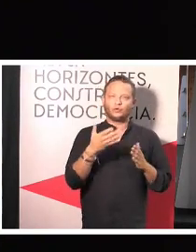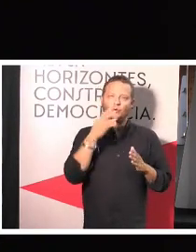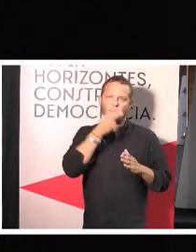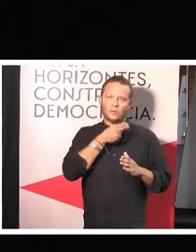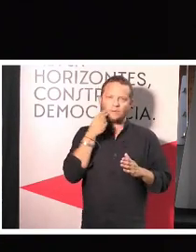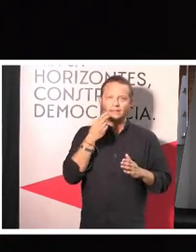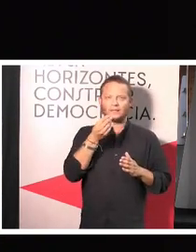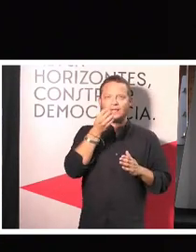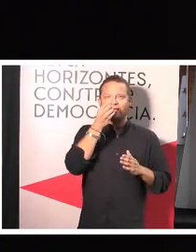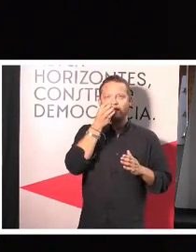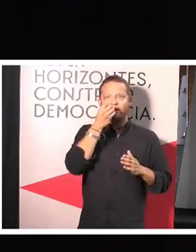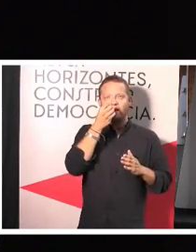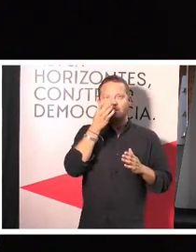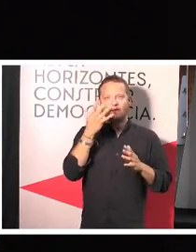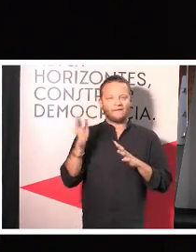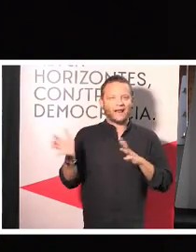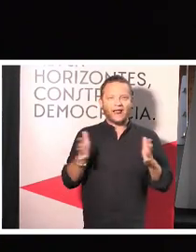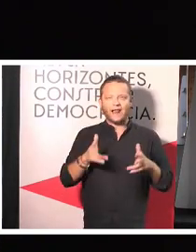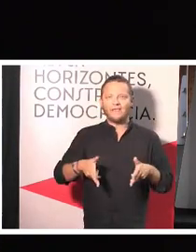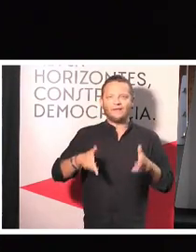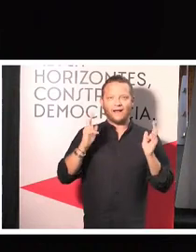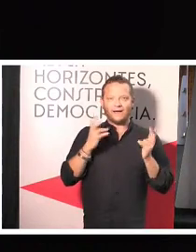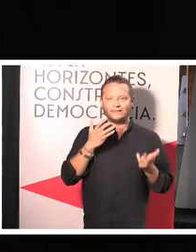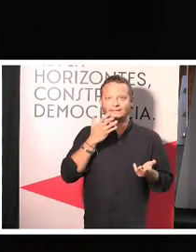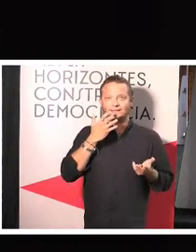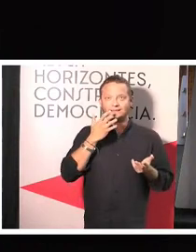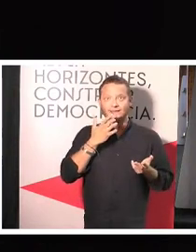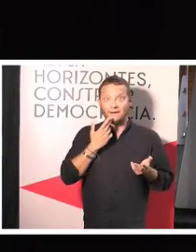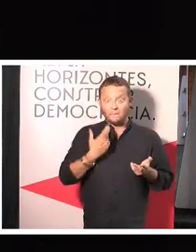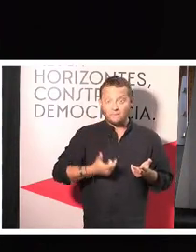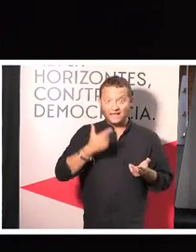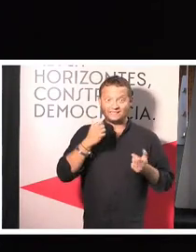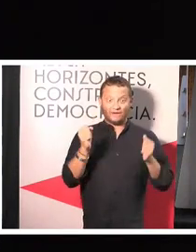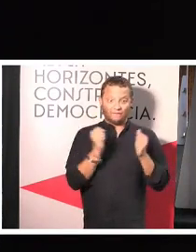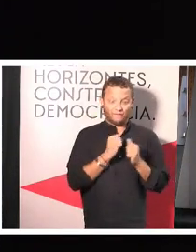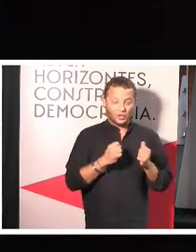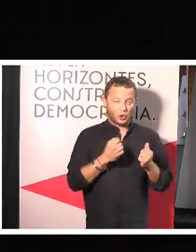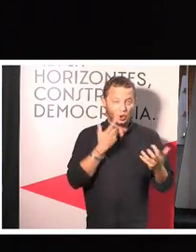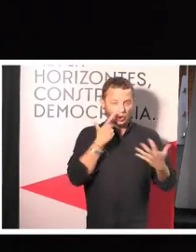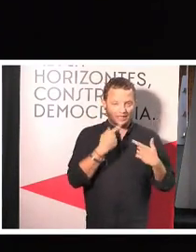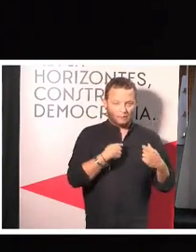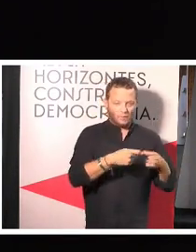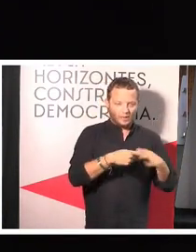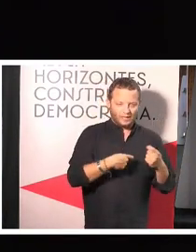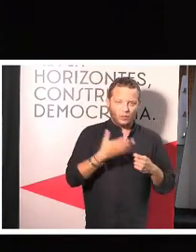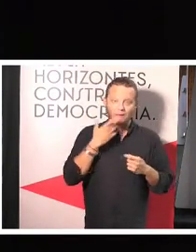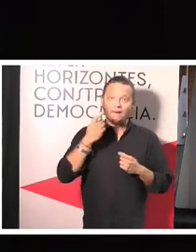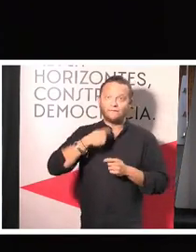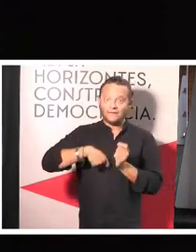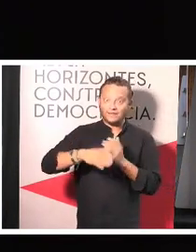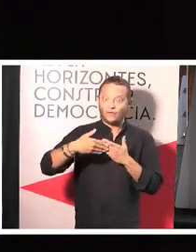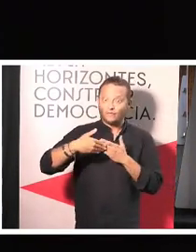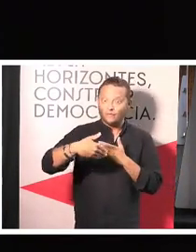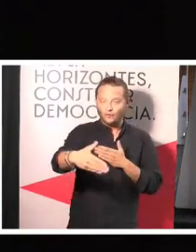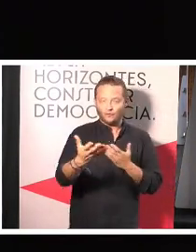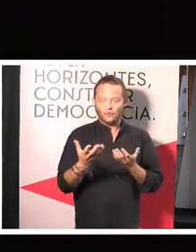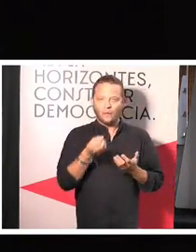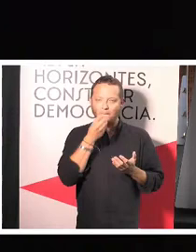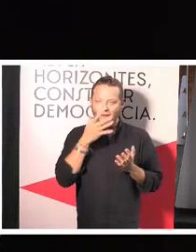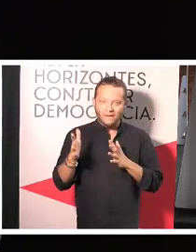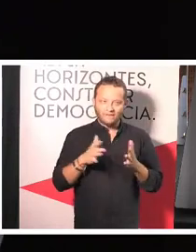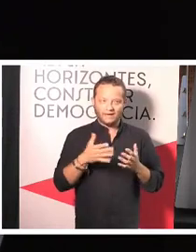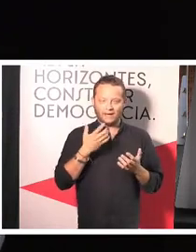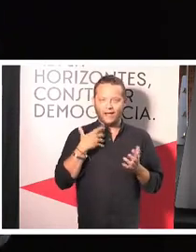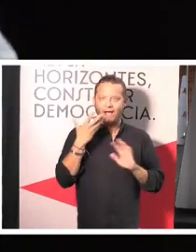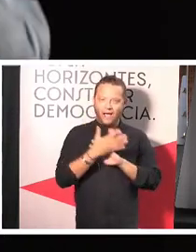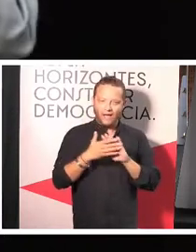es cada vez más intenso. Cuanto más frío notamos en el mercado, más nos venden que está habiendo una primavera y más